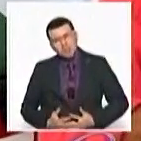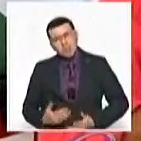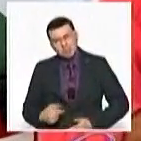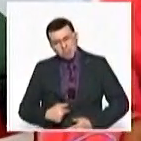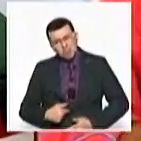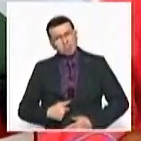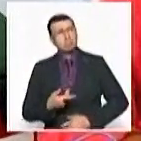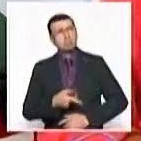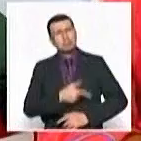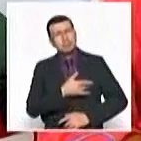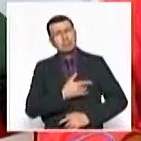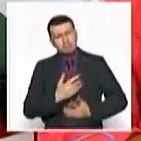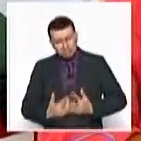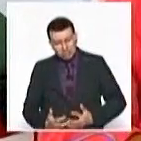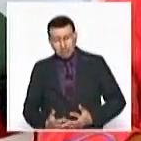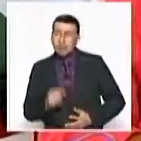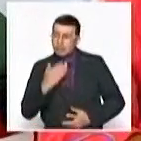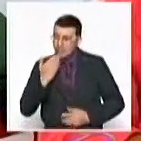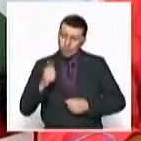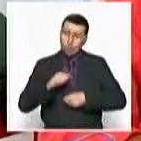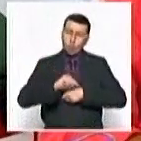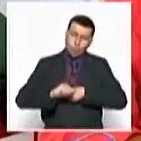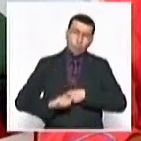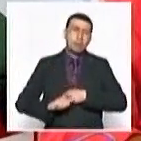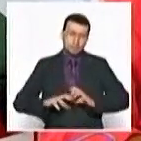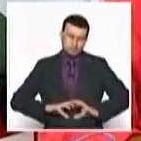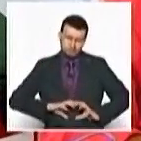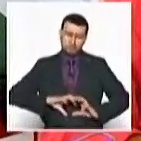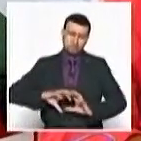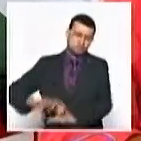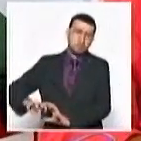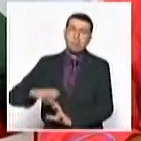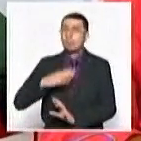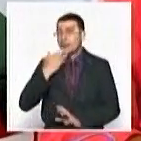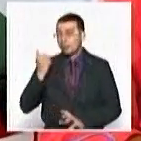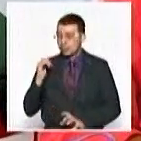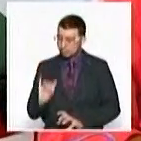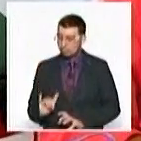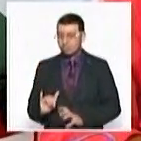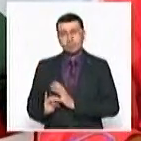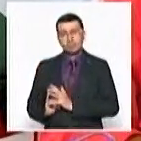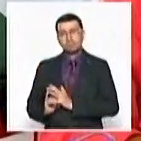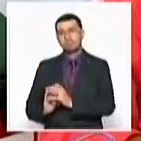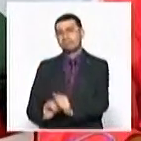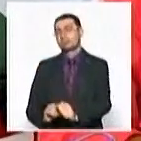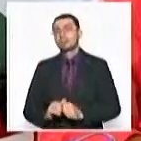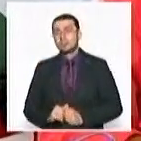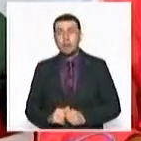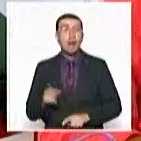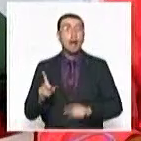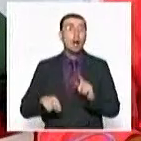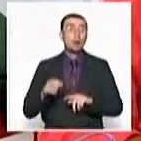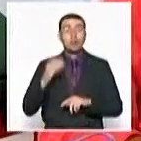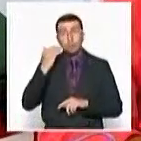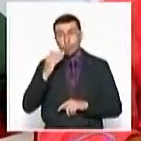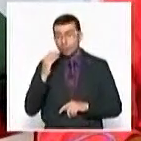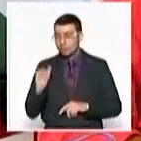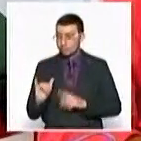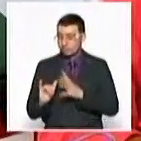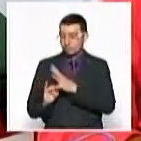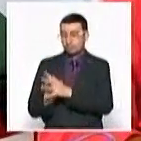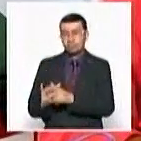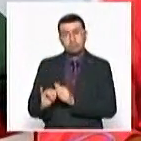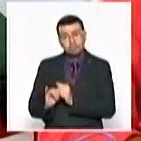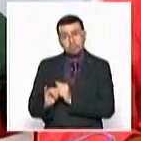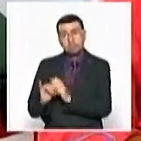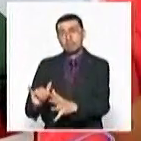allí, ya sería mejor operarla. Las mujeres que por algún motivo hay que quitarles el útero,